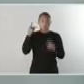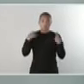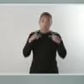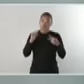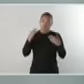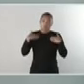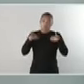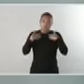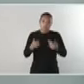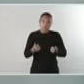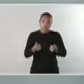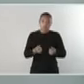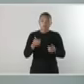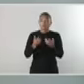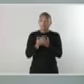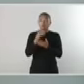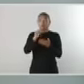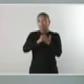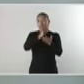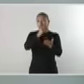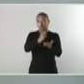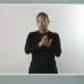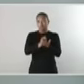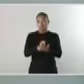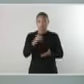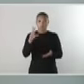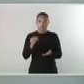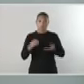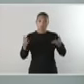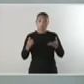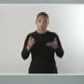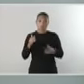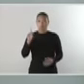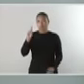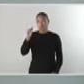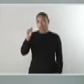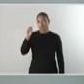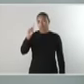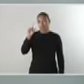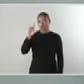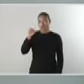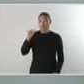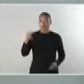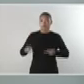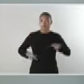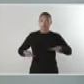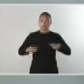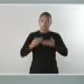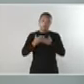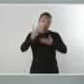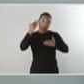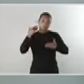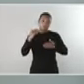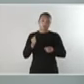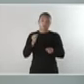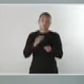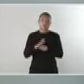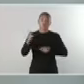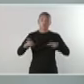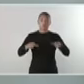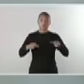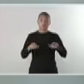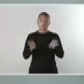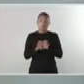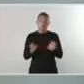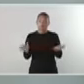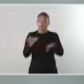no entiendan que el nuevo Tamaulipas no se va a tolerar las prácticas del pasado y cuáles son estas prácticas el desvío